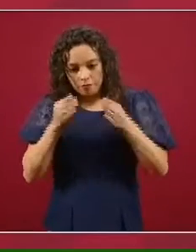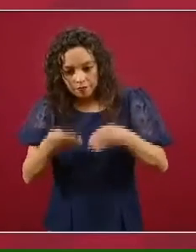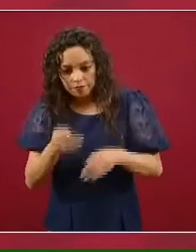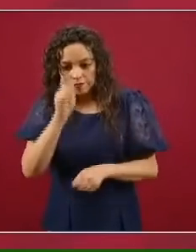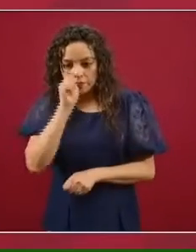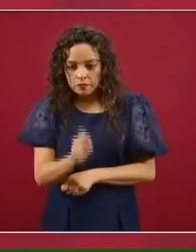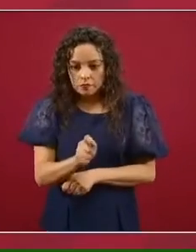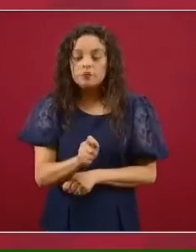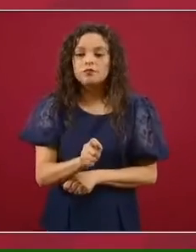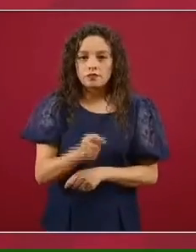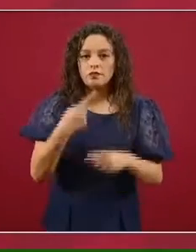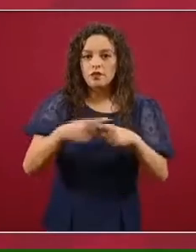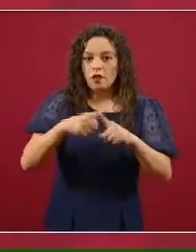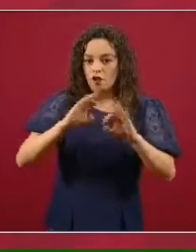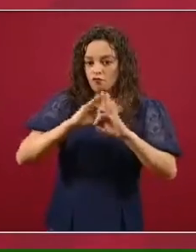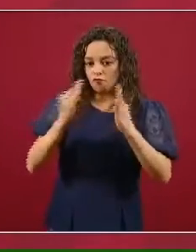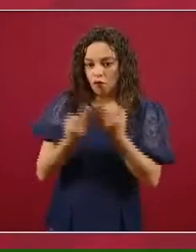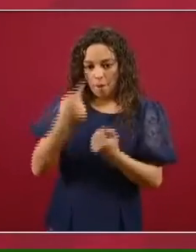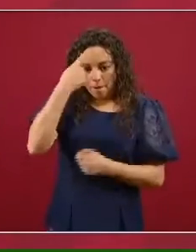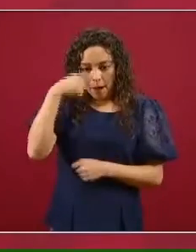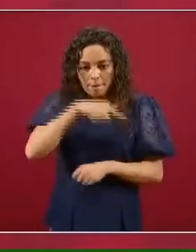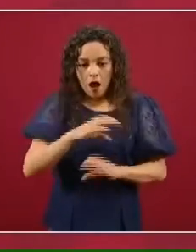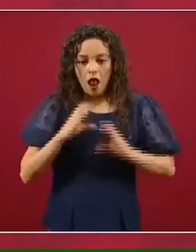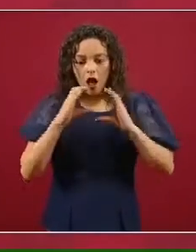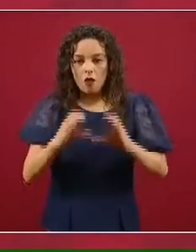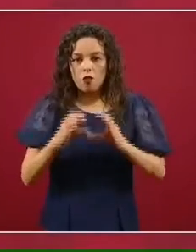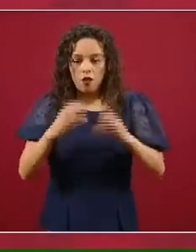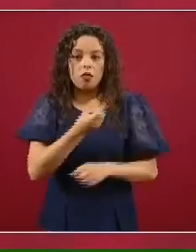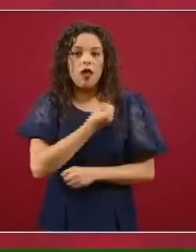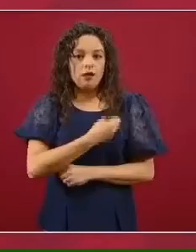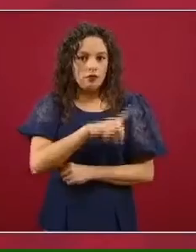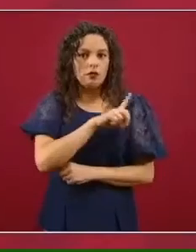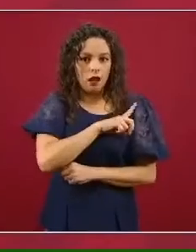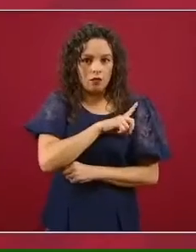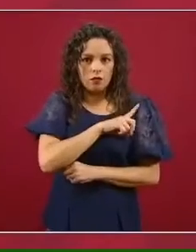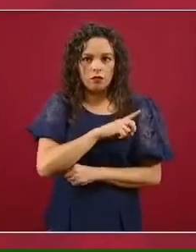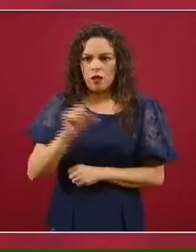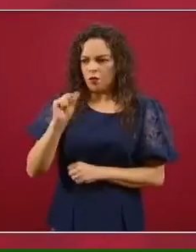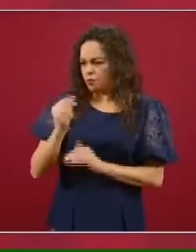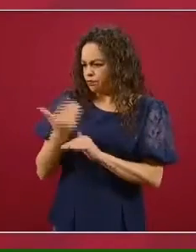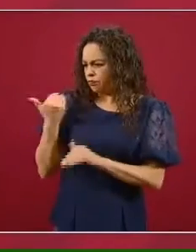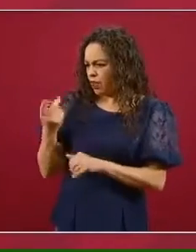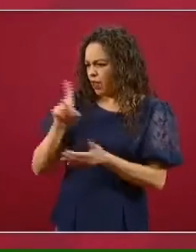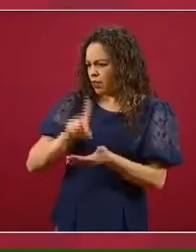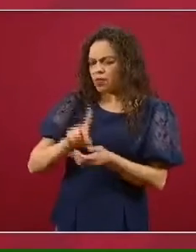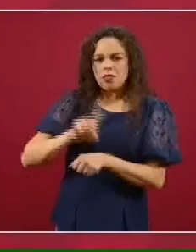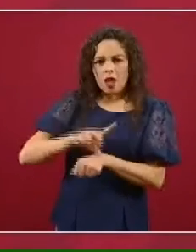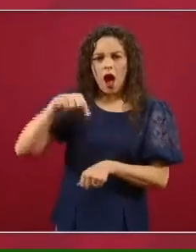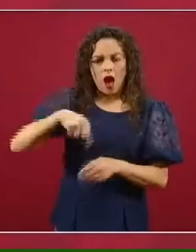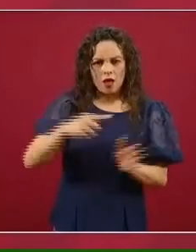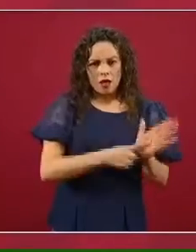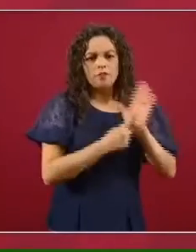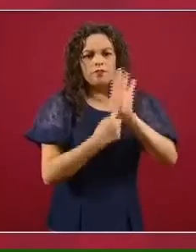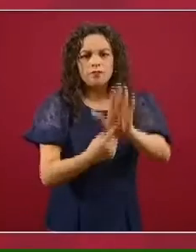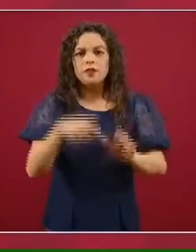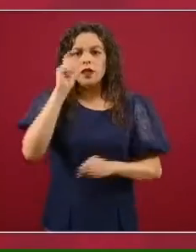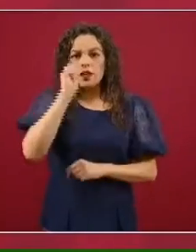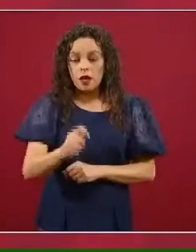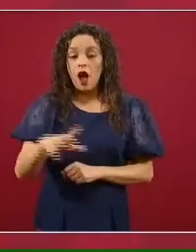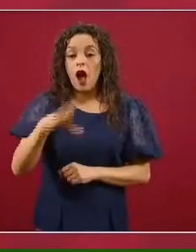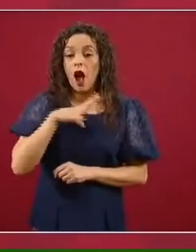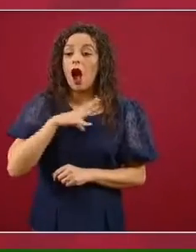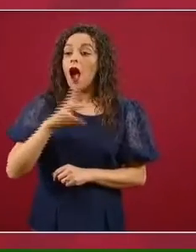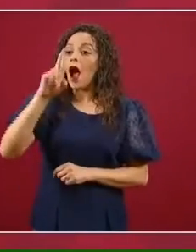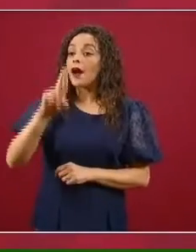de prevención que pueden ser pertinentes, y lo presentamos hace unos días. Han logrado tener una